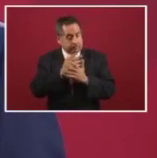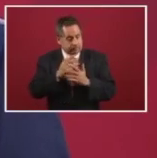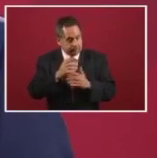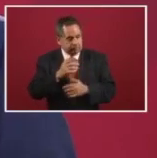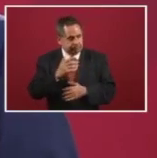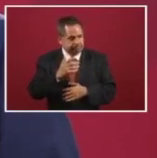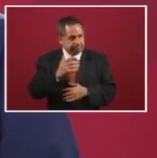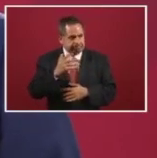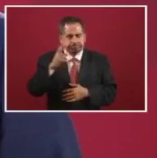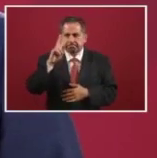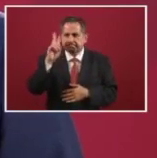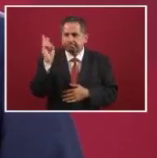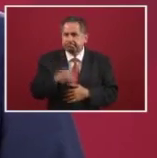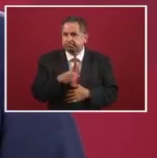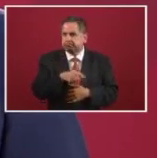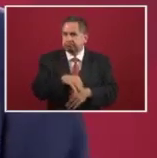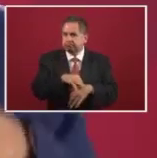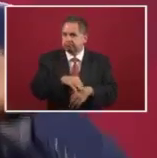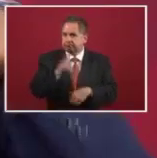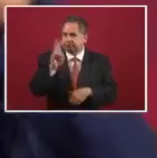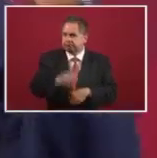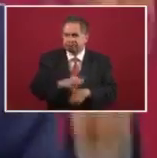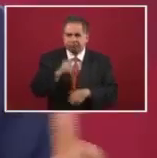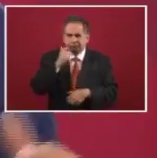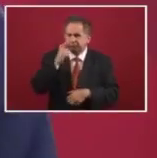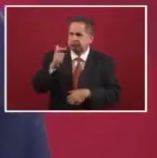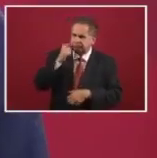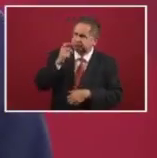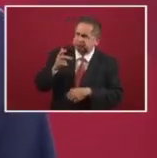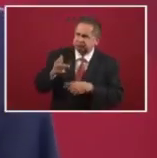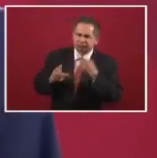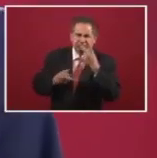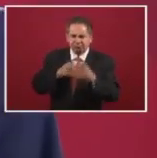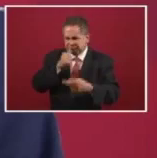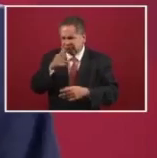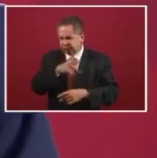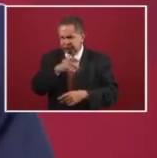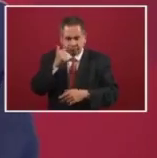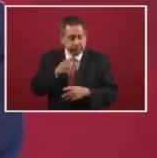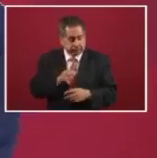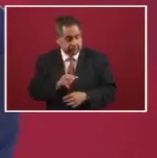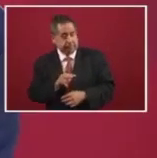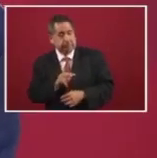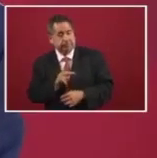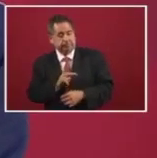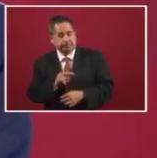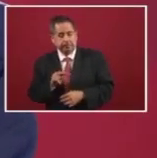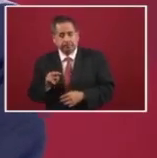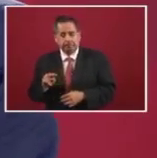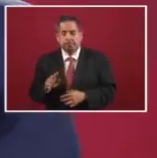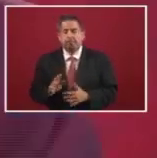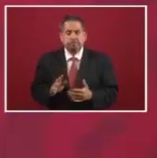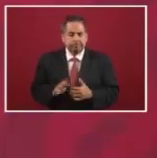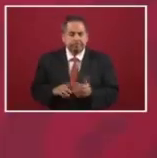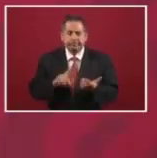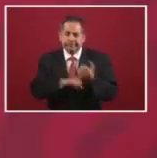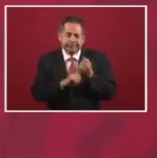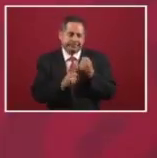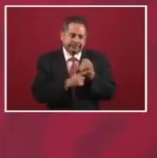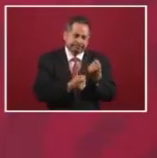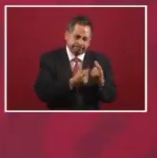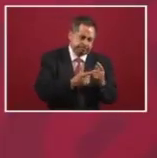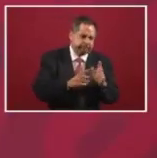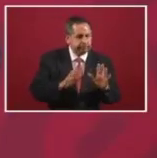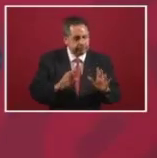auténtica, o en lo general, aunque no dejan de haber intereses